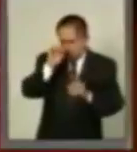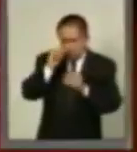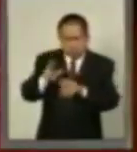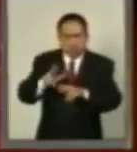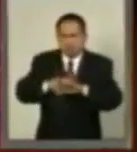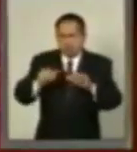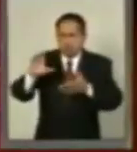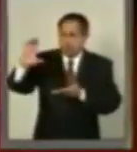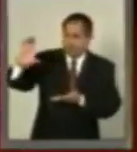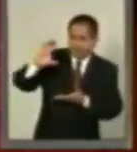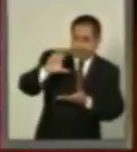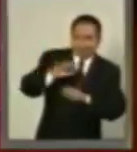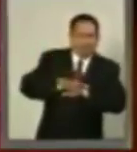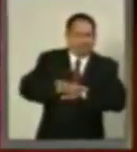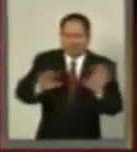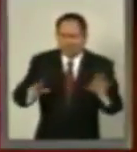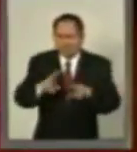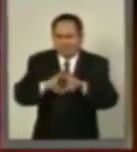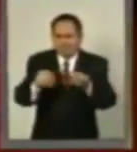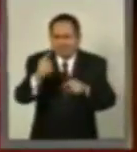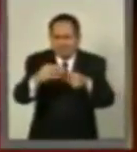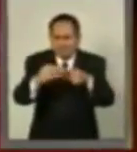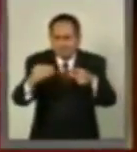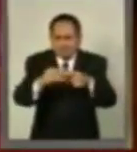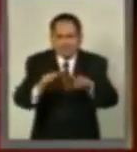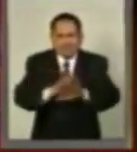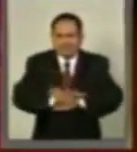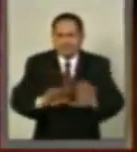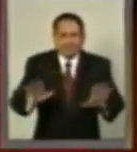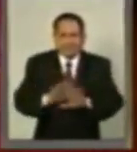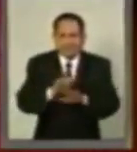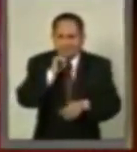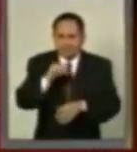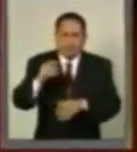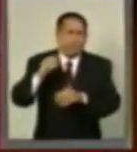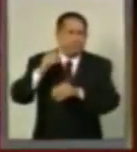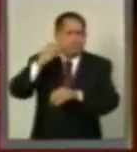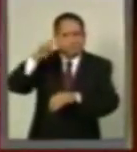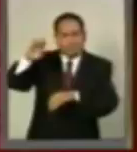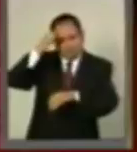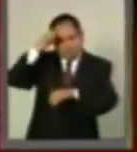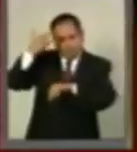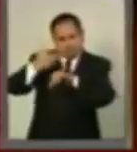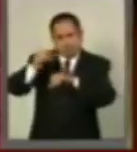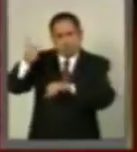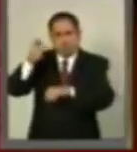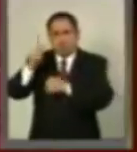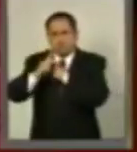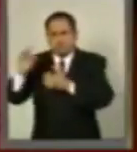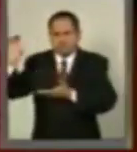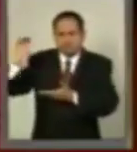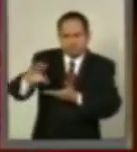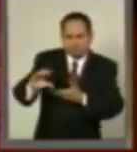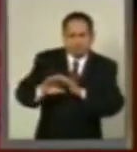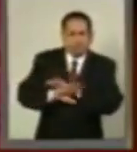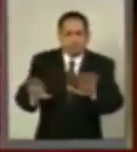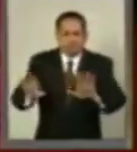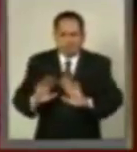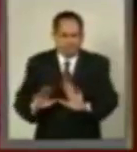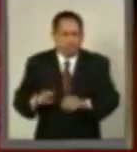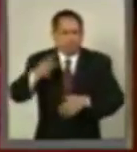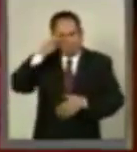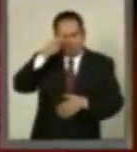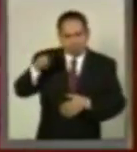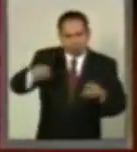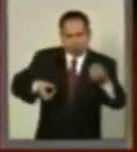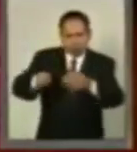vamos a manejar un solo centavo, un solo centavo, ni lo que viene del extranjero, ni lo que viene de México, del